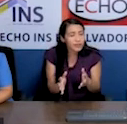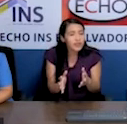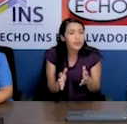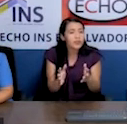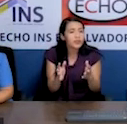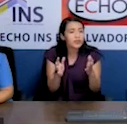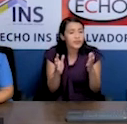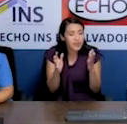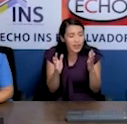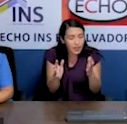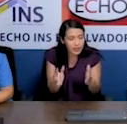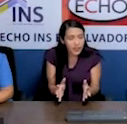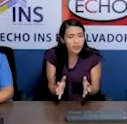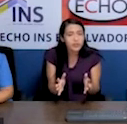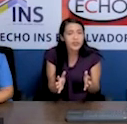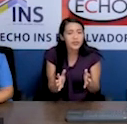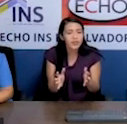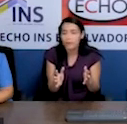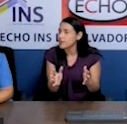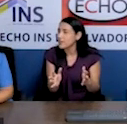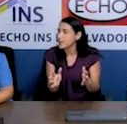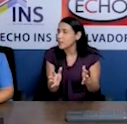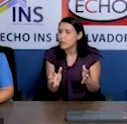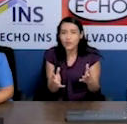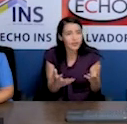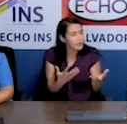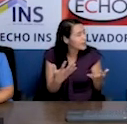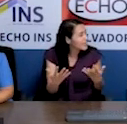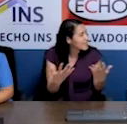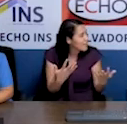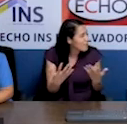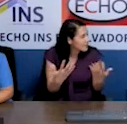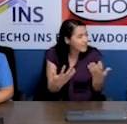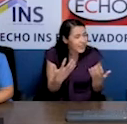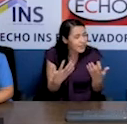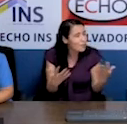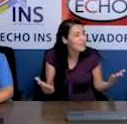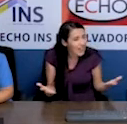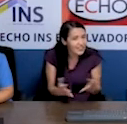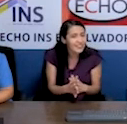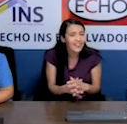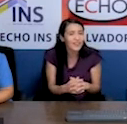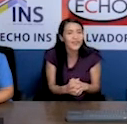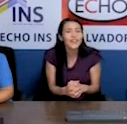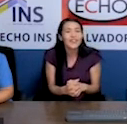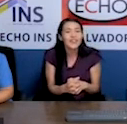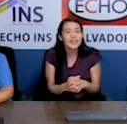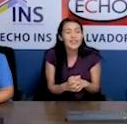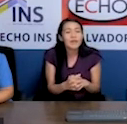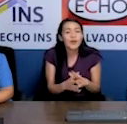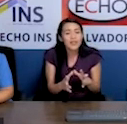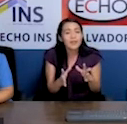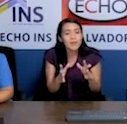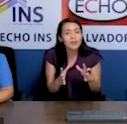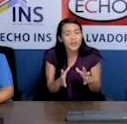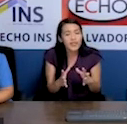del Reino Unido, de Estados Unidos, a pesar que Estados Unidos es un sistema bastante comercial, diría yo,